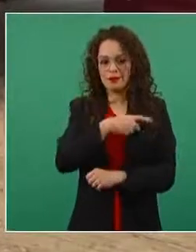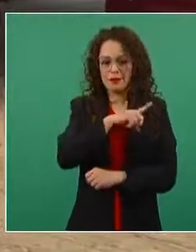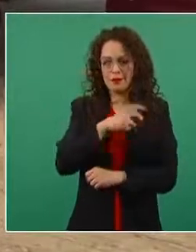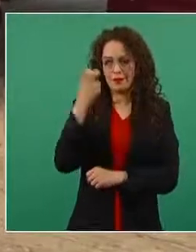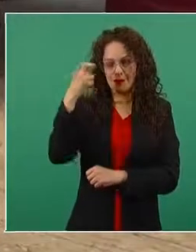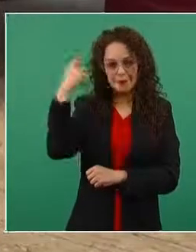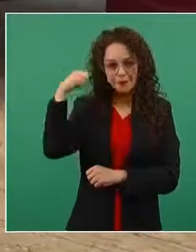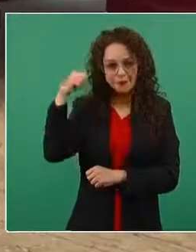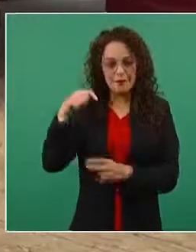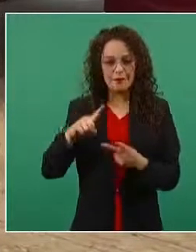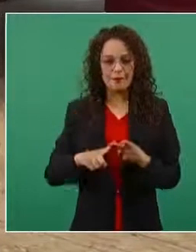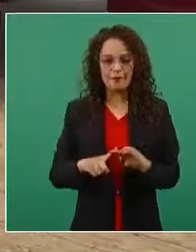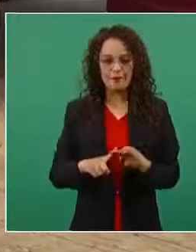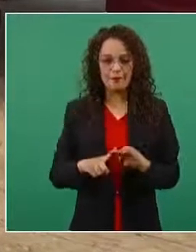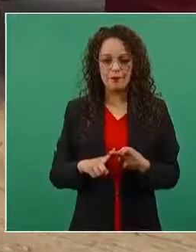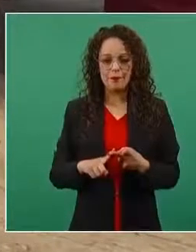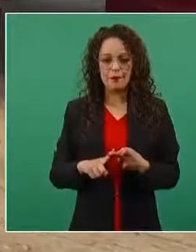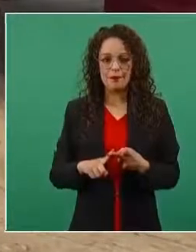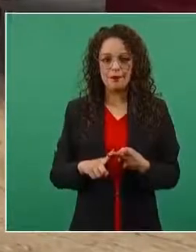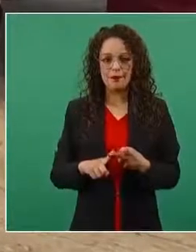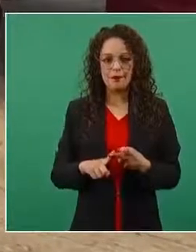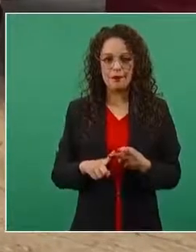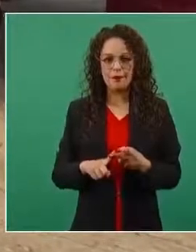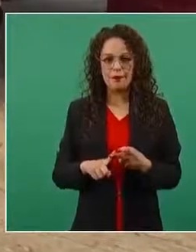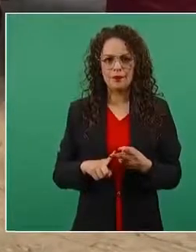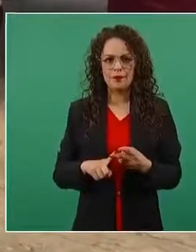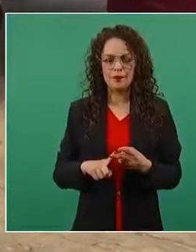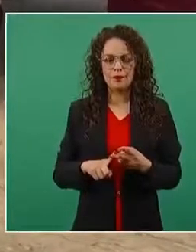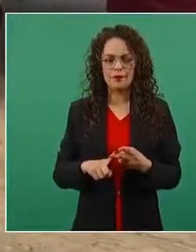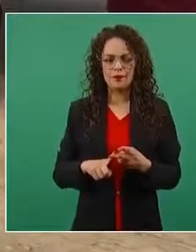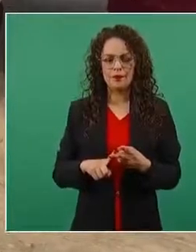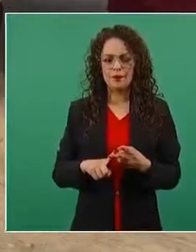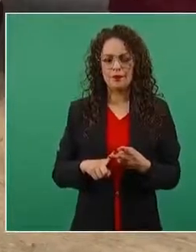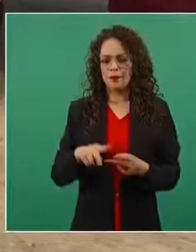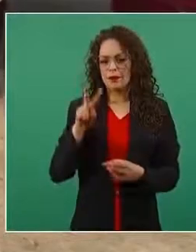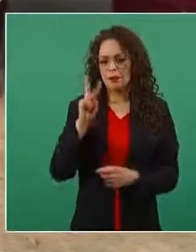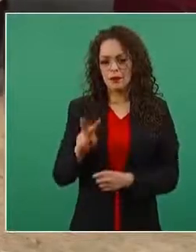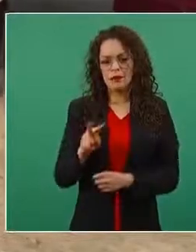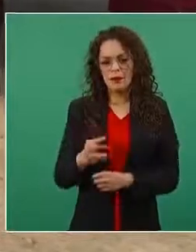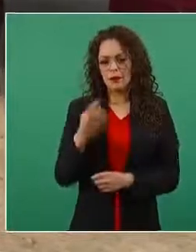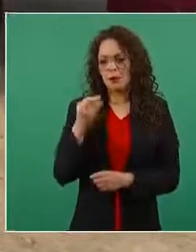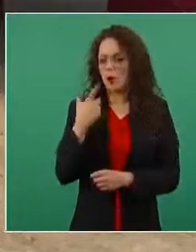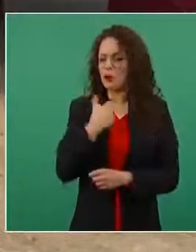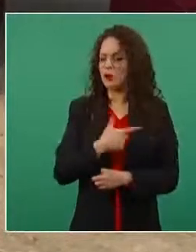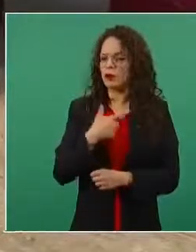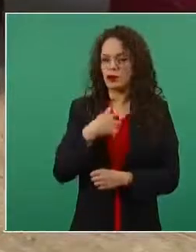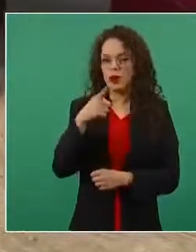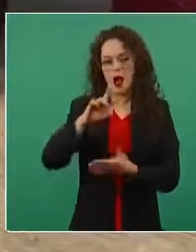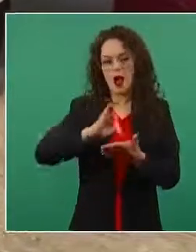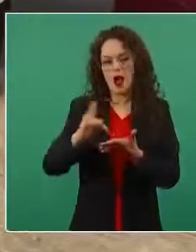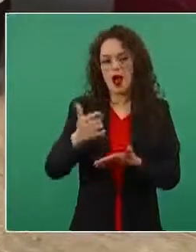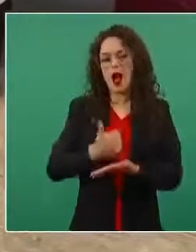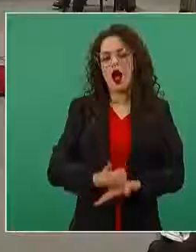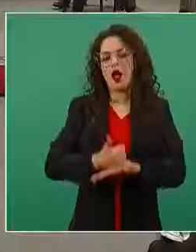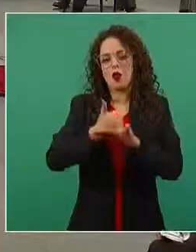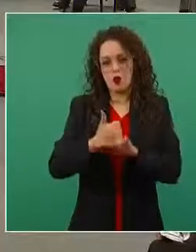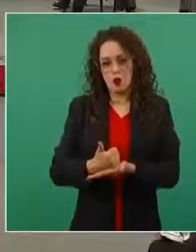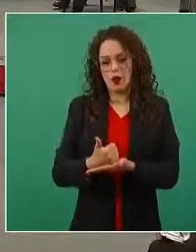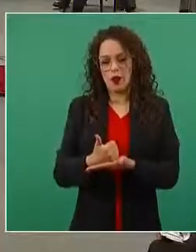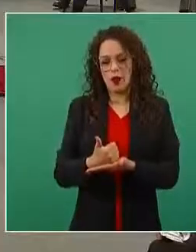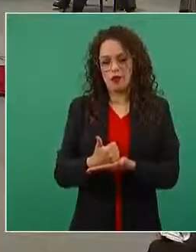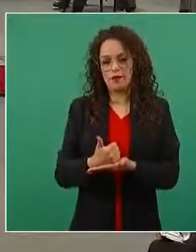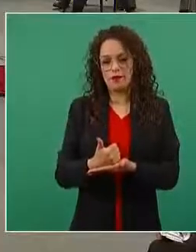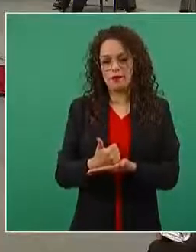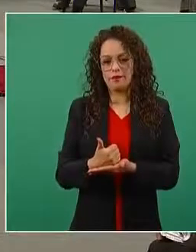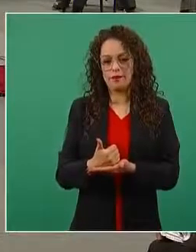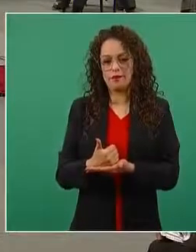da mucho gusto que nos estén ayudando y que